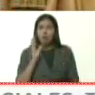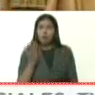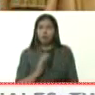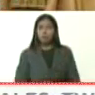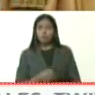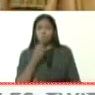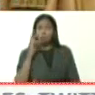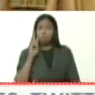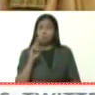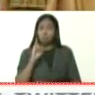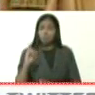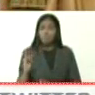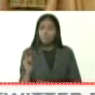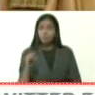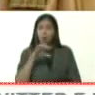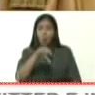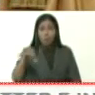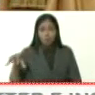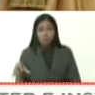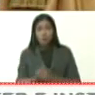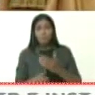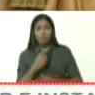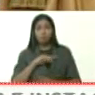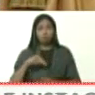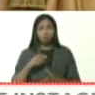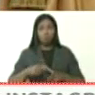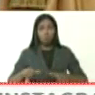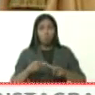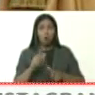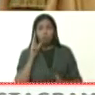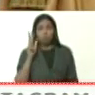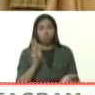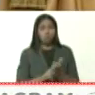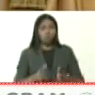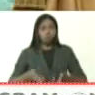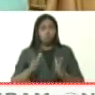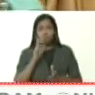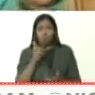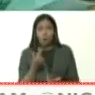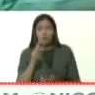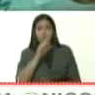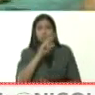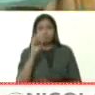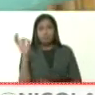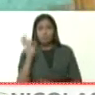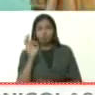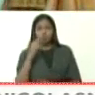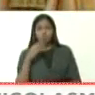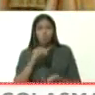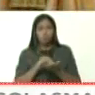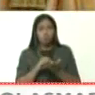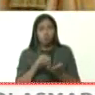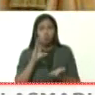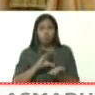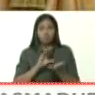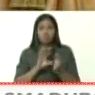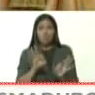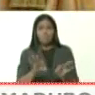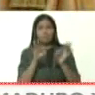Bueno, fíjense ustedes, en los estados que no cumplieron el 100% de la meta, yo pondría un acento